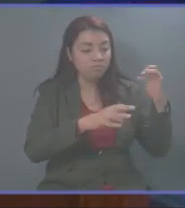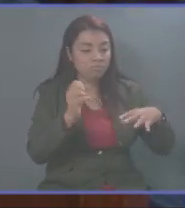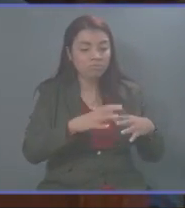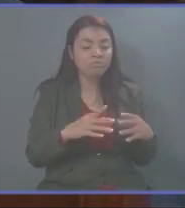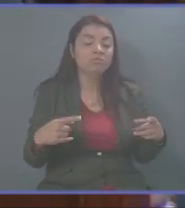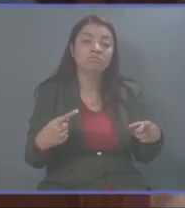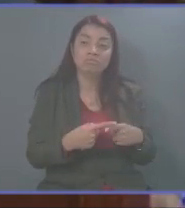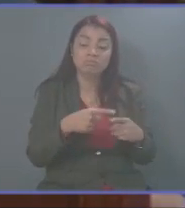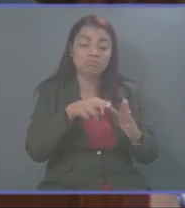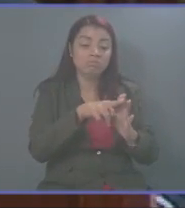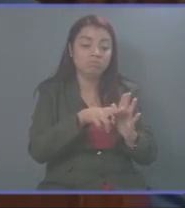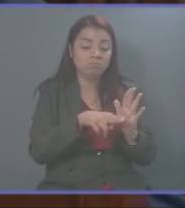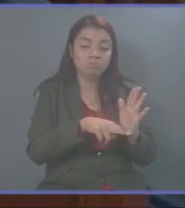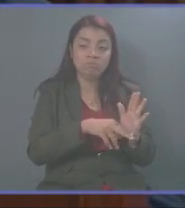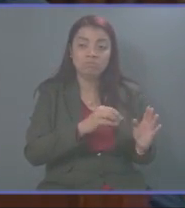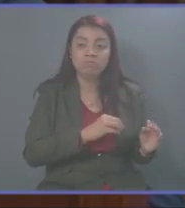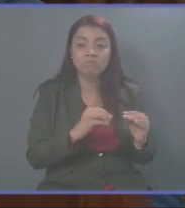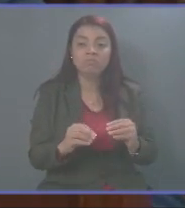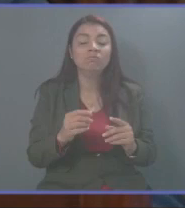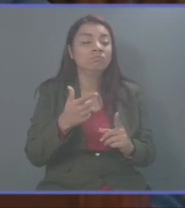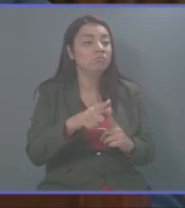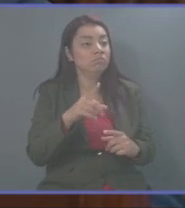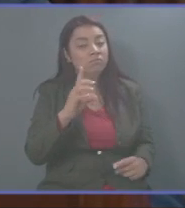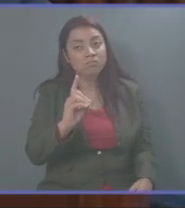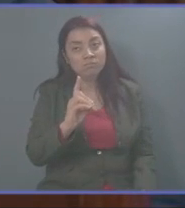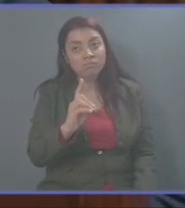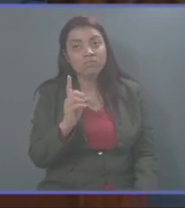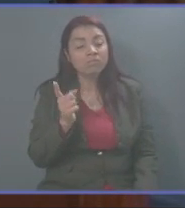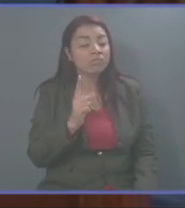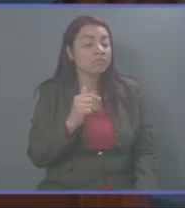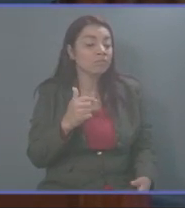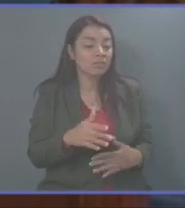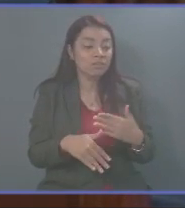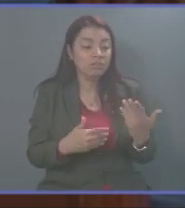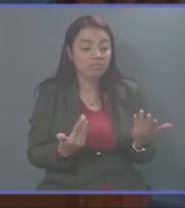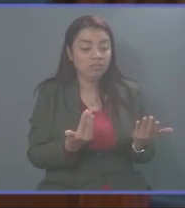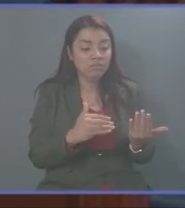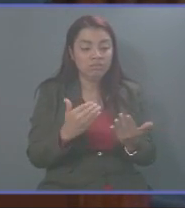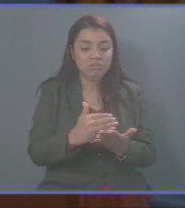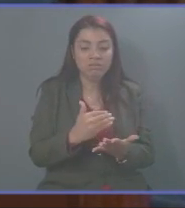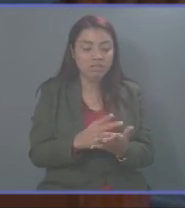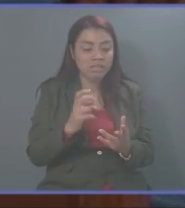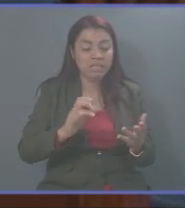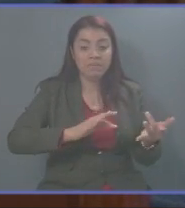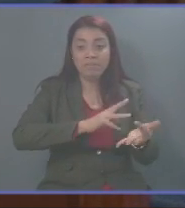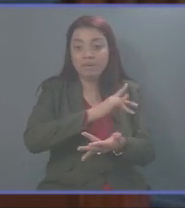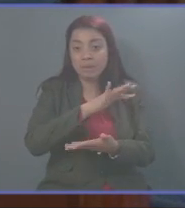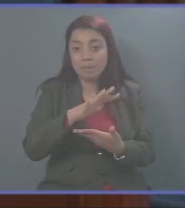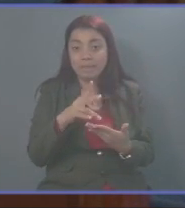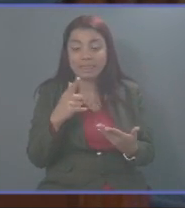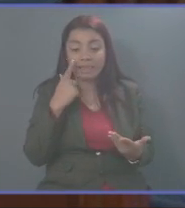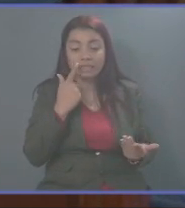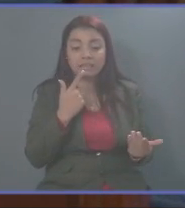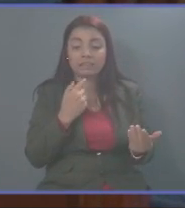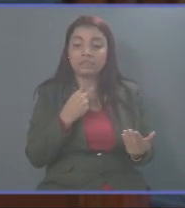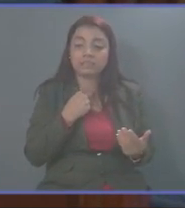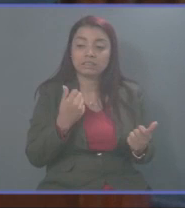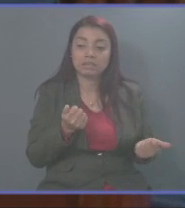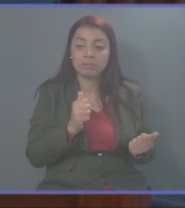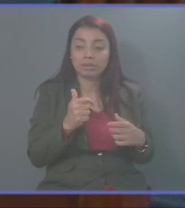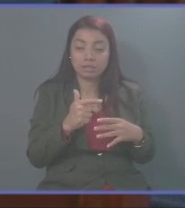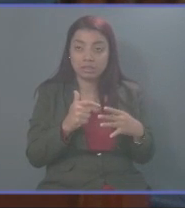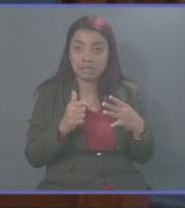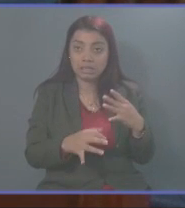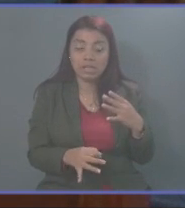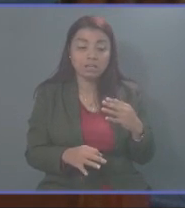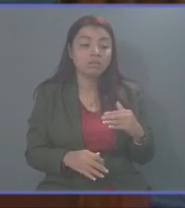la normativa aplicable; literal D, no realice la reparación del daño ambiental declarado de conformidad a la ley